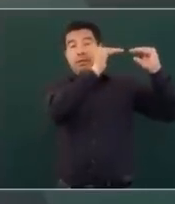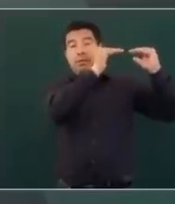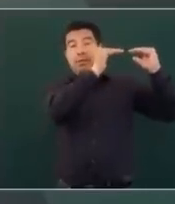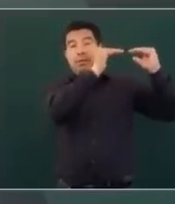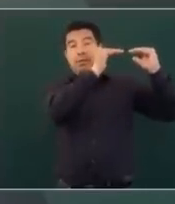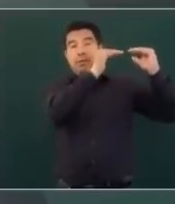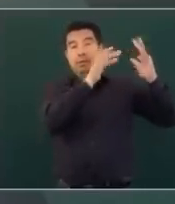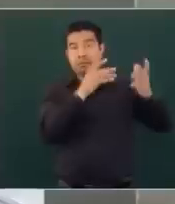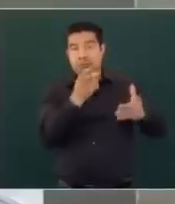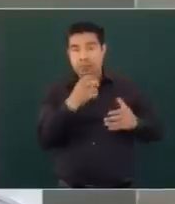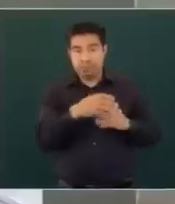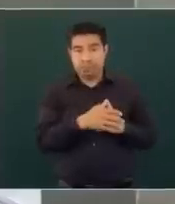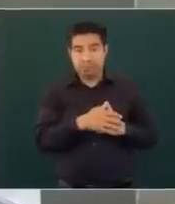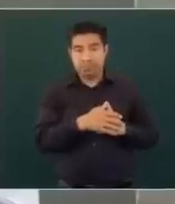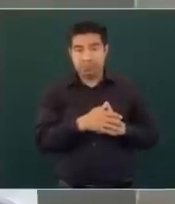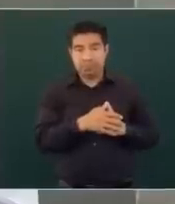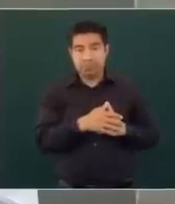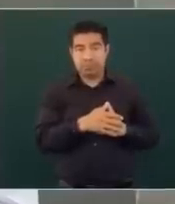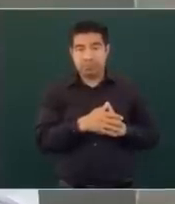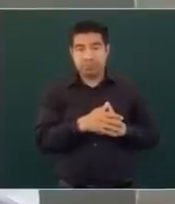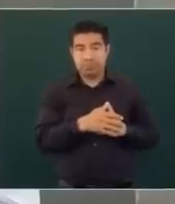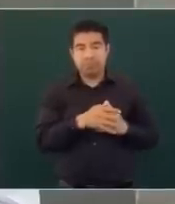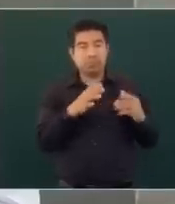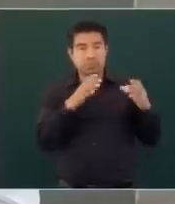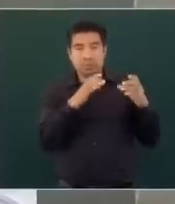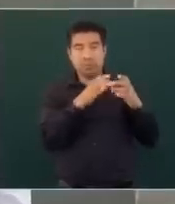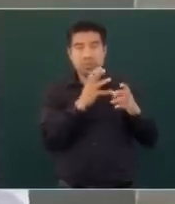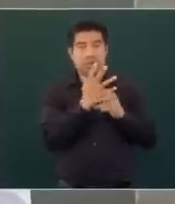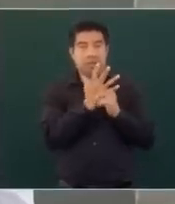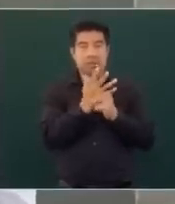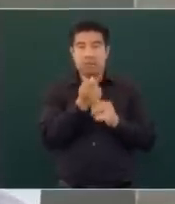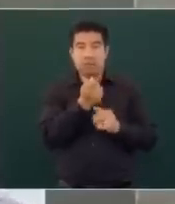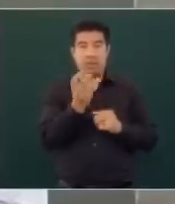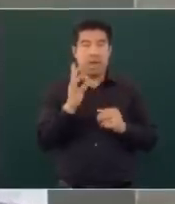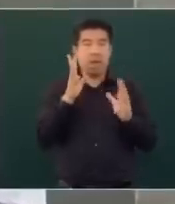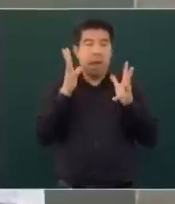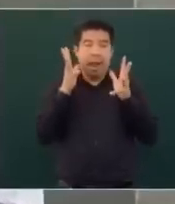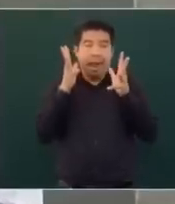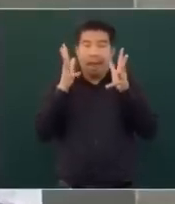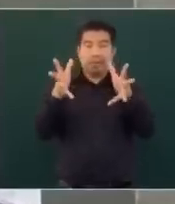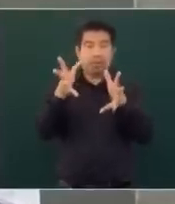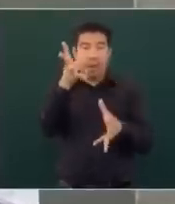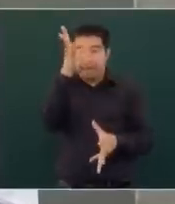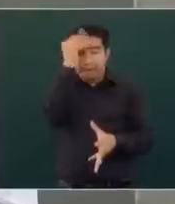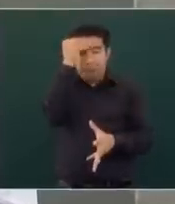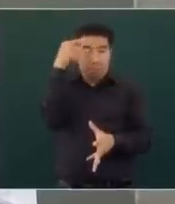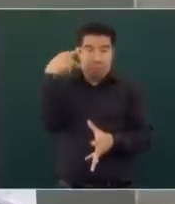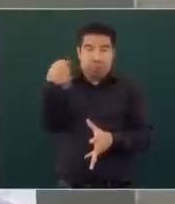Así aprendieron, así se formaron